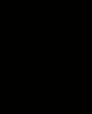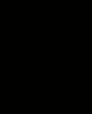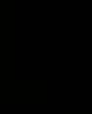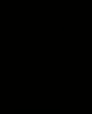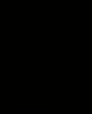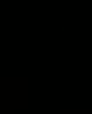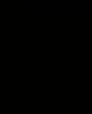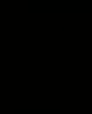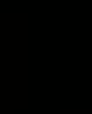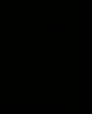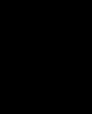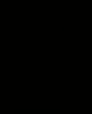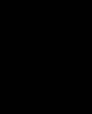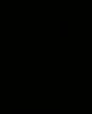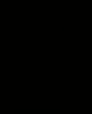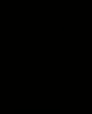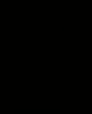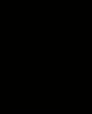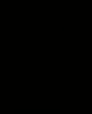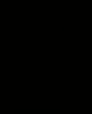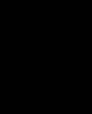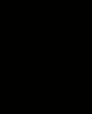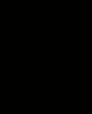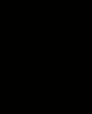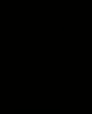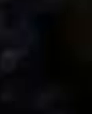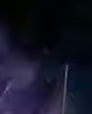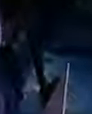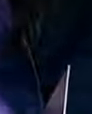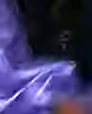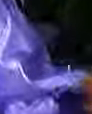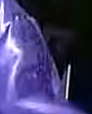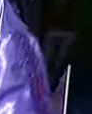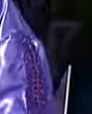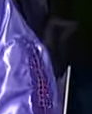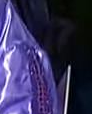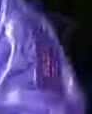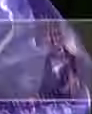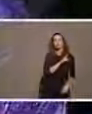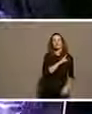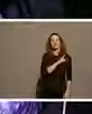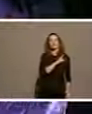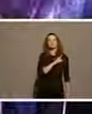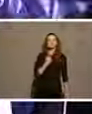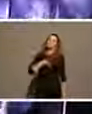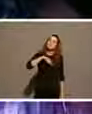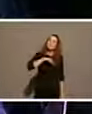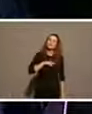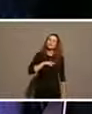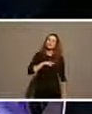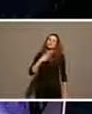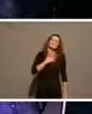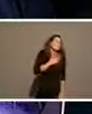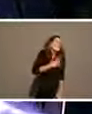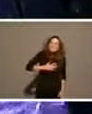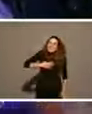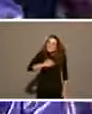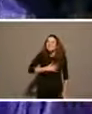25 y está que hierve el recinto. Mamelucos. Somos la murga, los mamelucos. Estamos